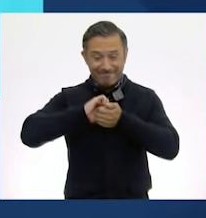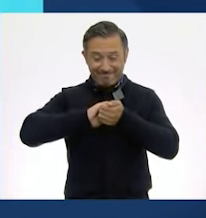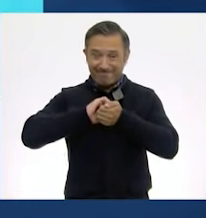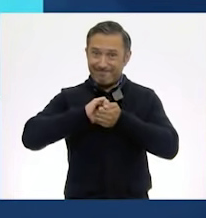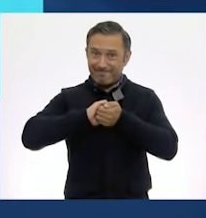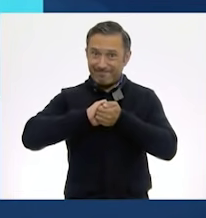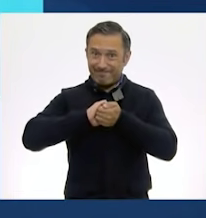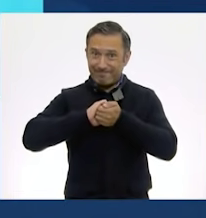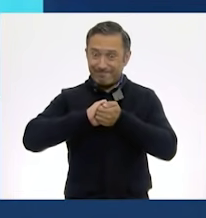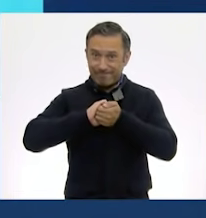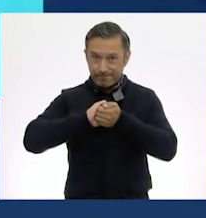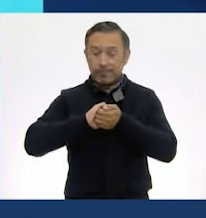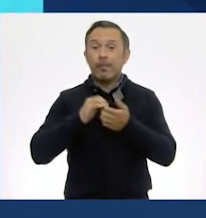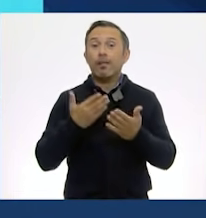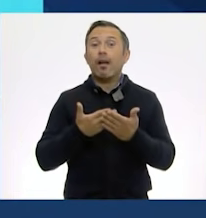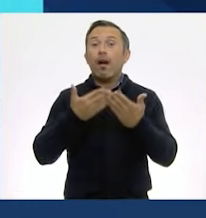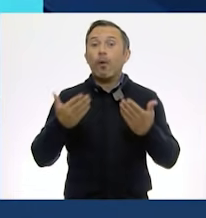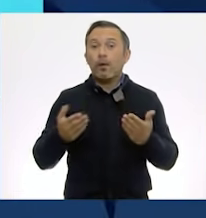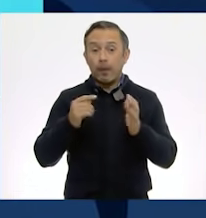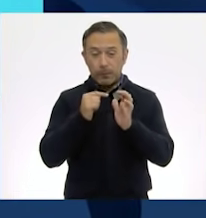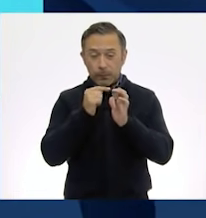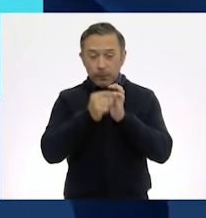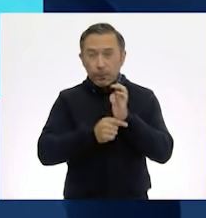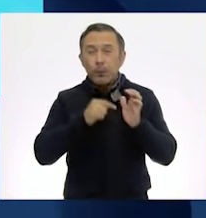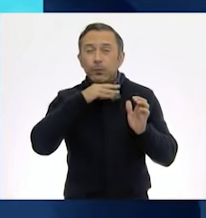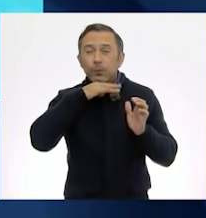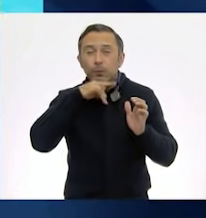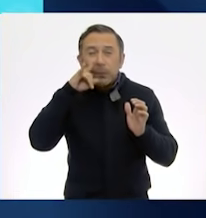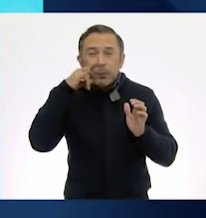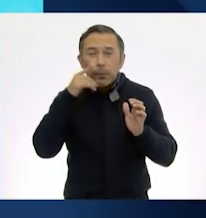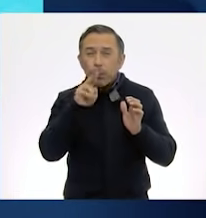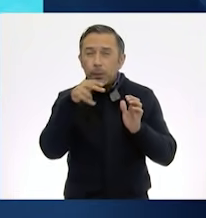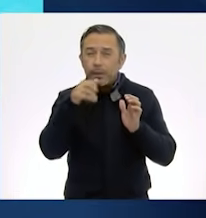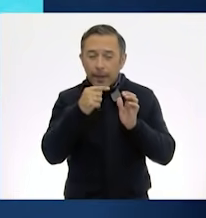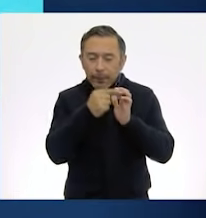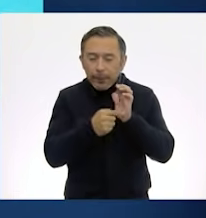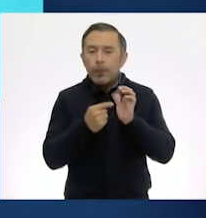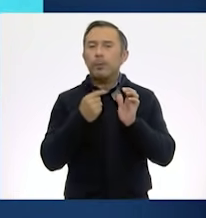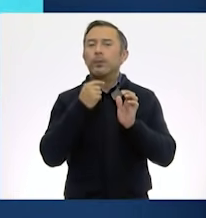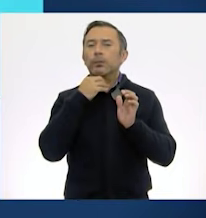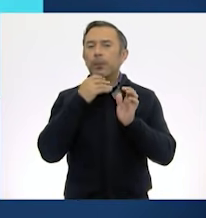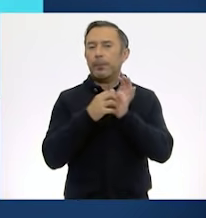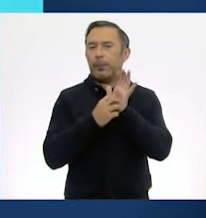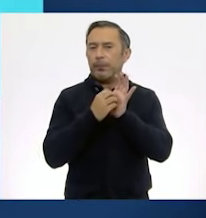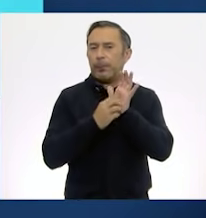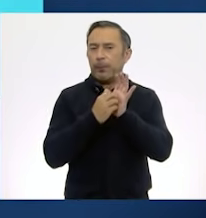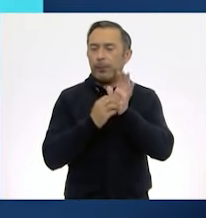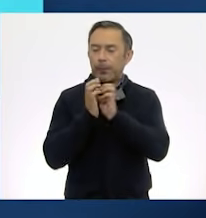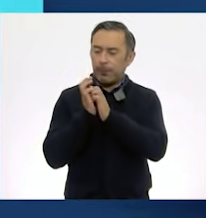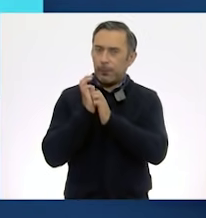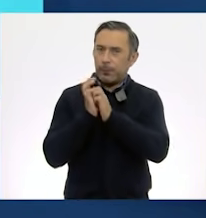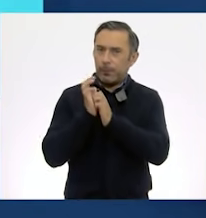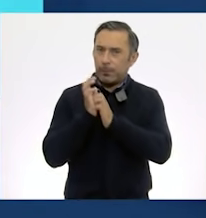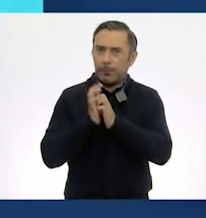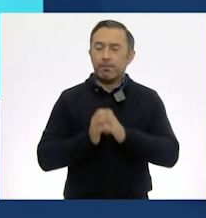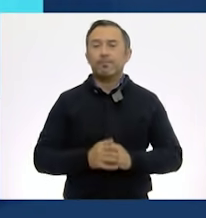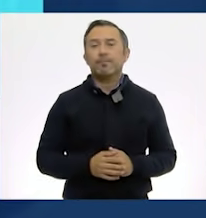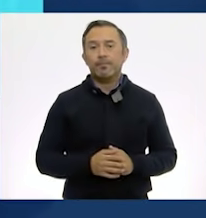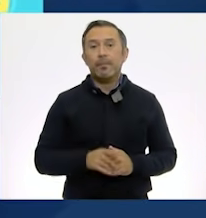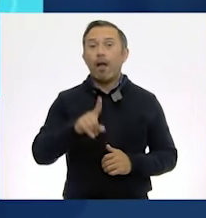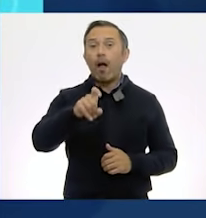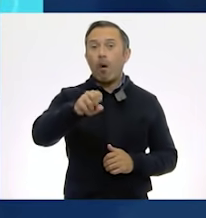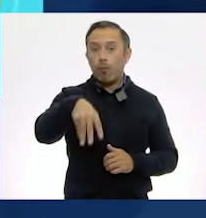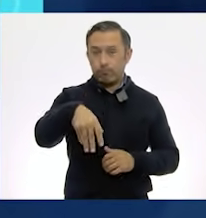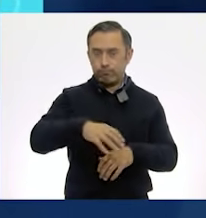dedos. Ahora haz como que rasguñas la palma de tus manos para lavar tus uñas. Enjuaga tus manos